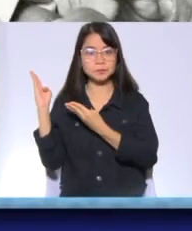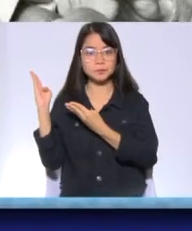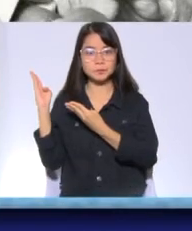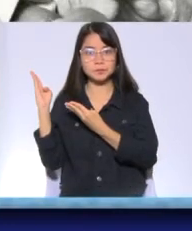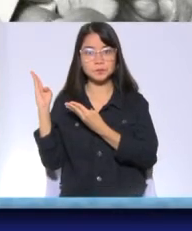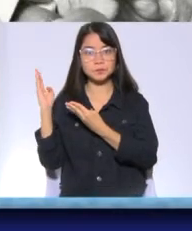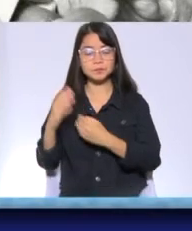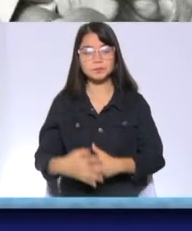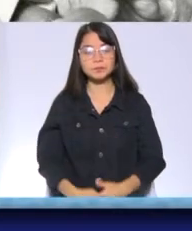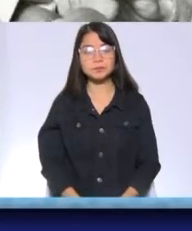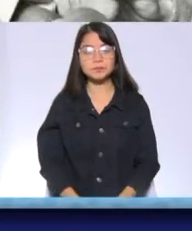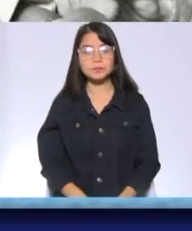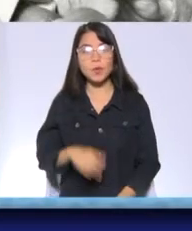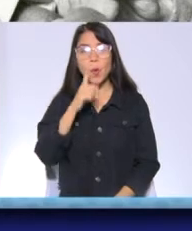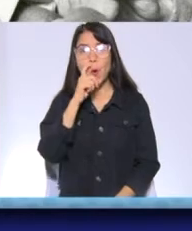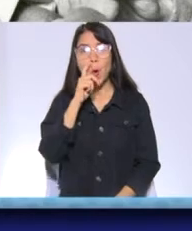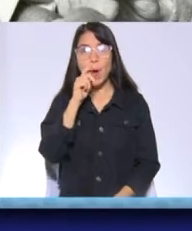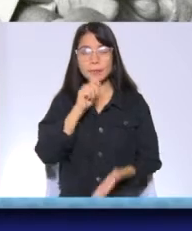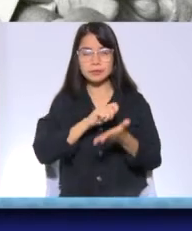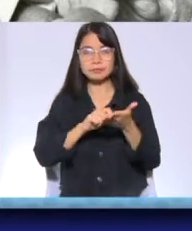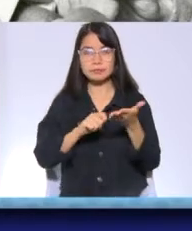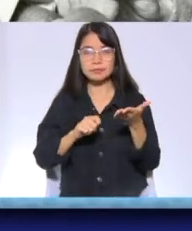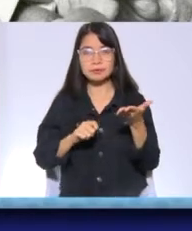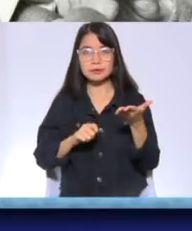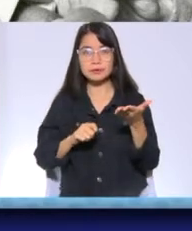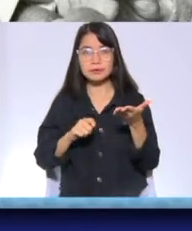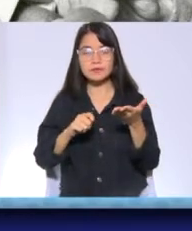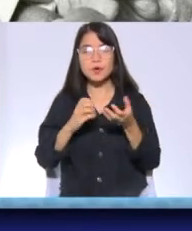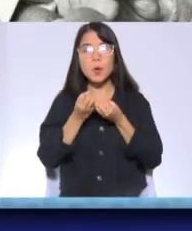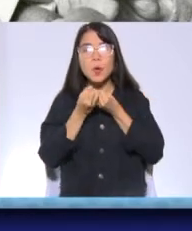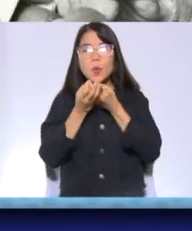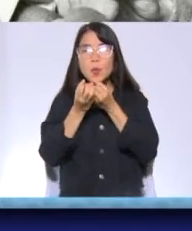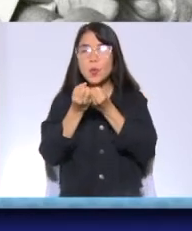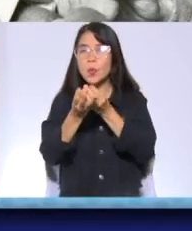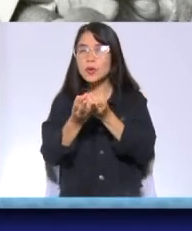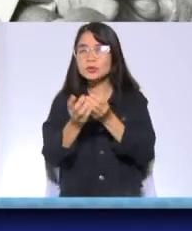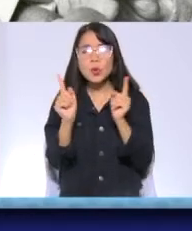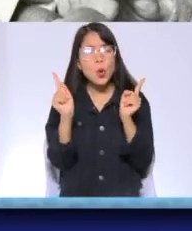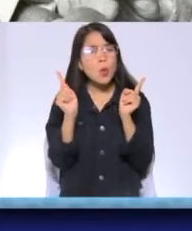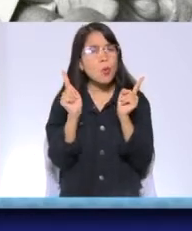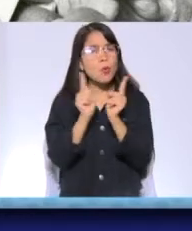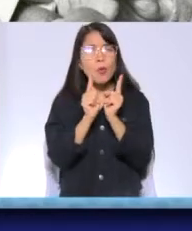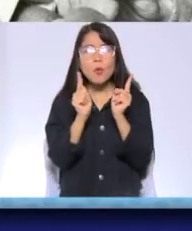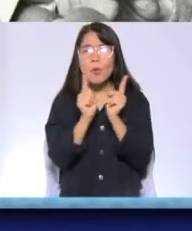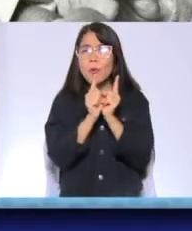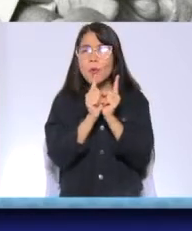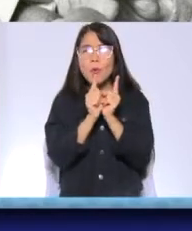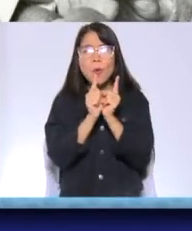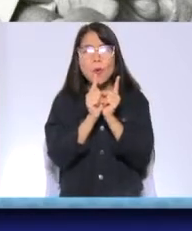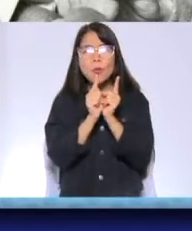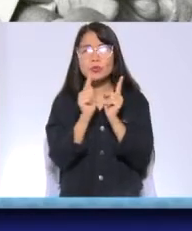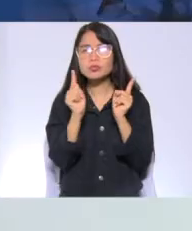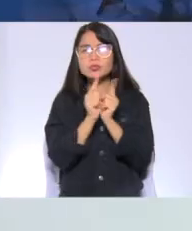Monterroso. Augusto Monterroso es el escritor del cuento más corto de la literatura. El cuento se llama El